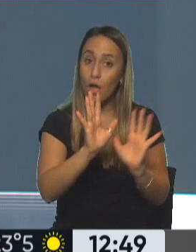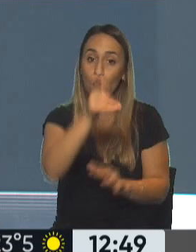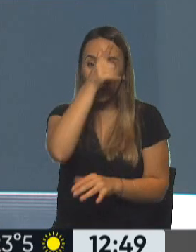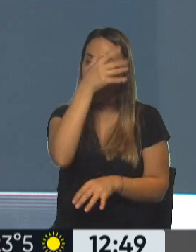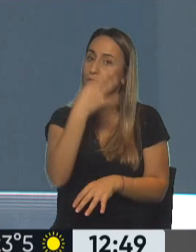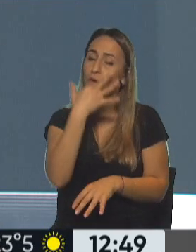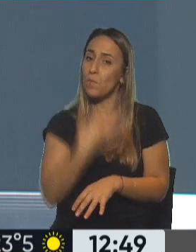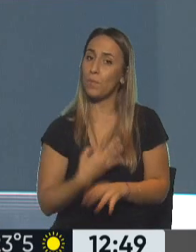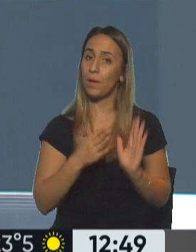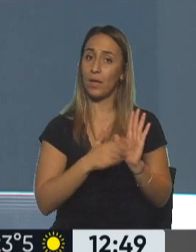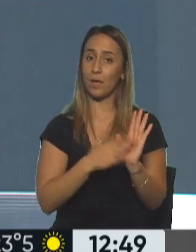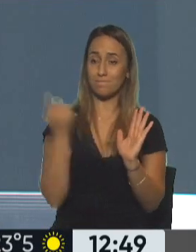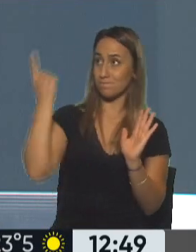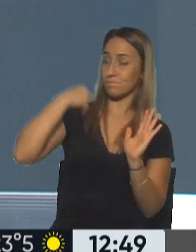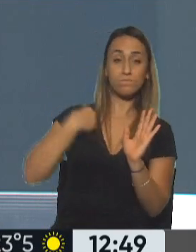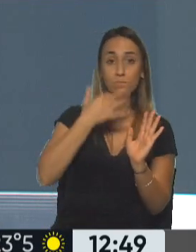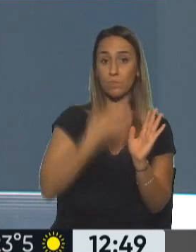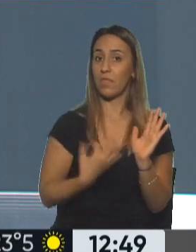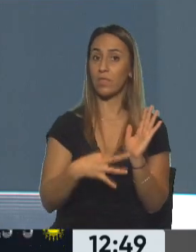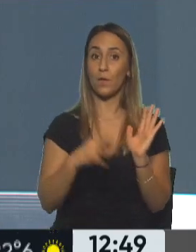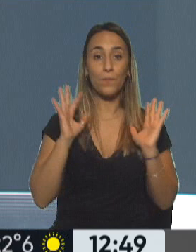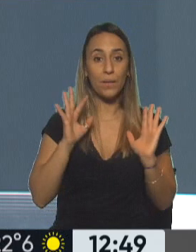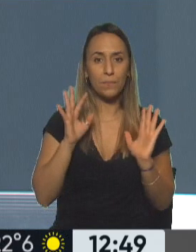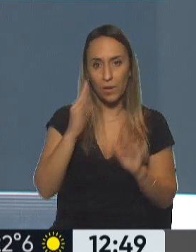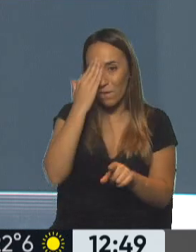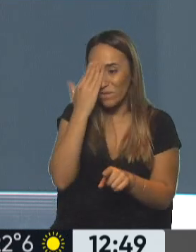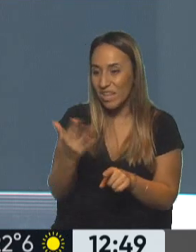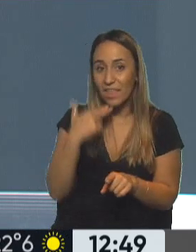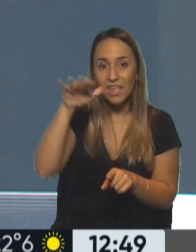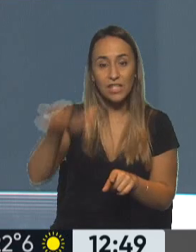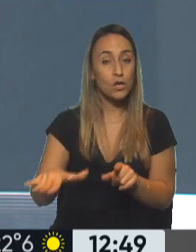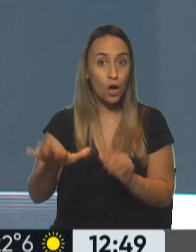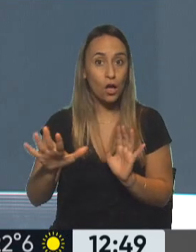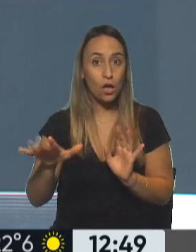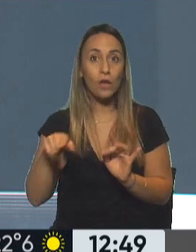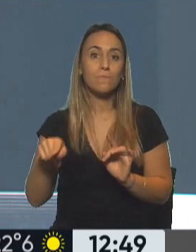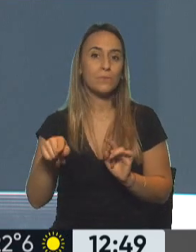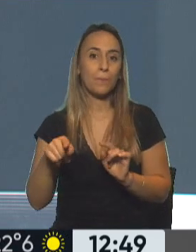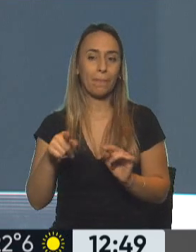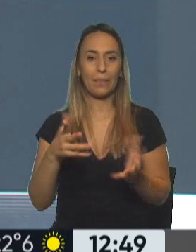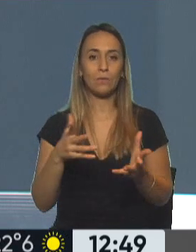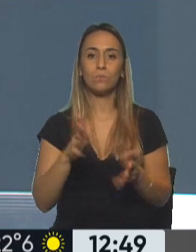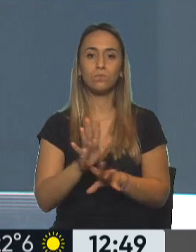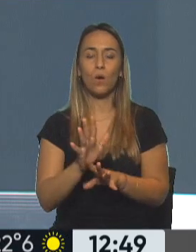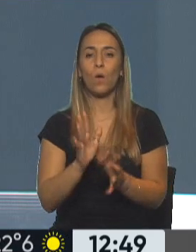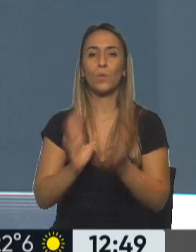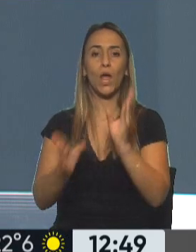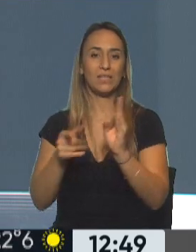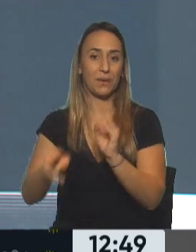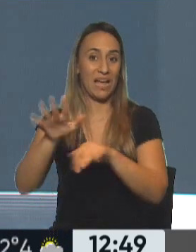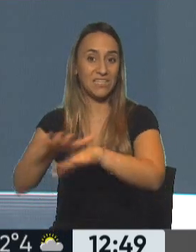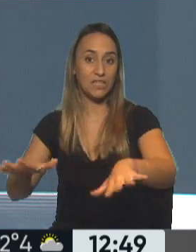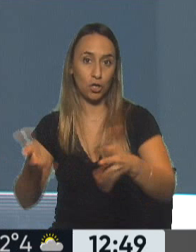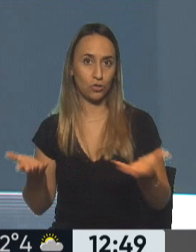que cumplir cuando se hacen adelante de sus hijos o hijas, y entonces es violento para los niños y se violenta